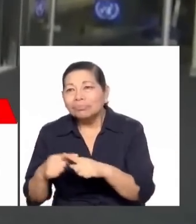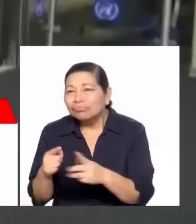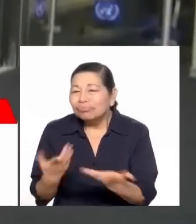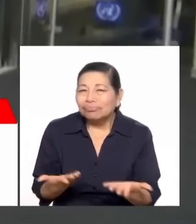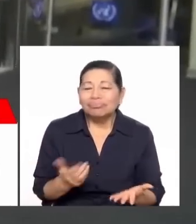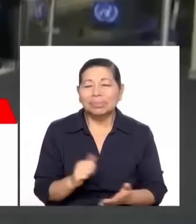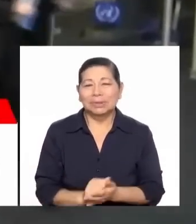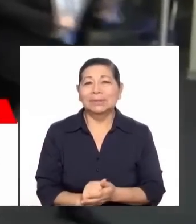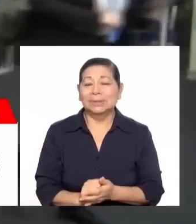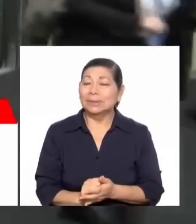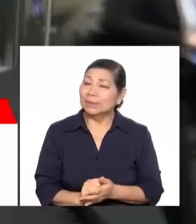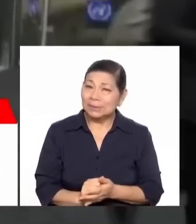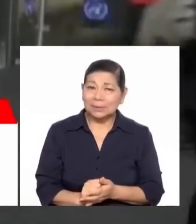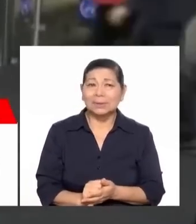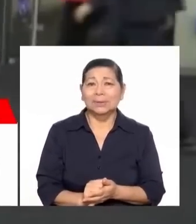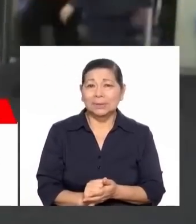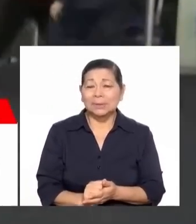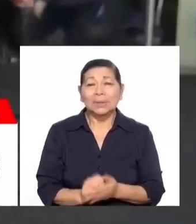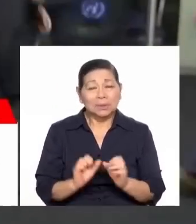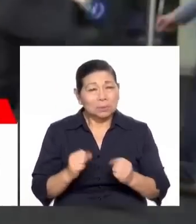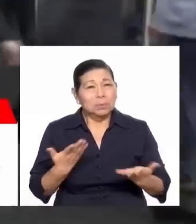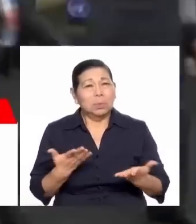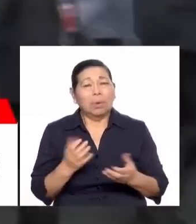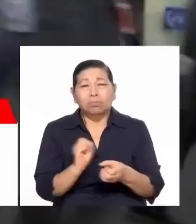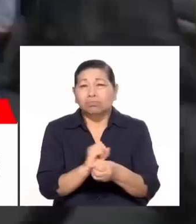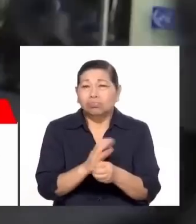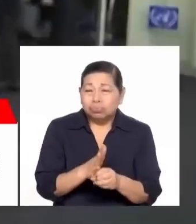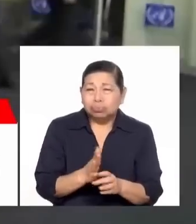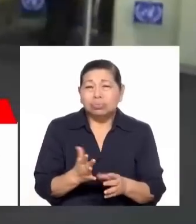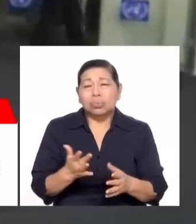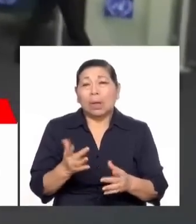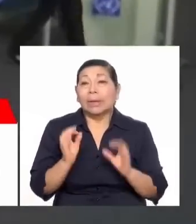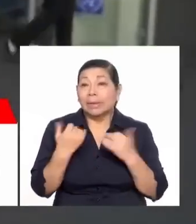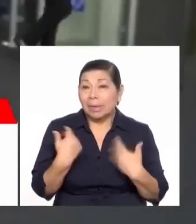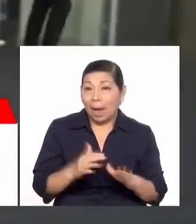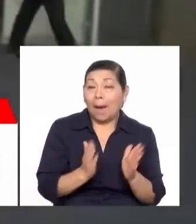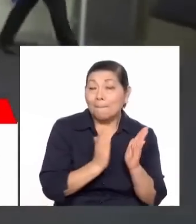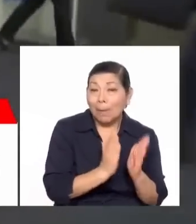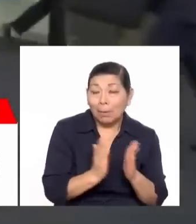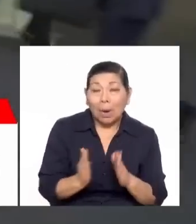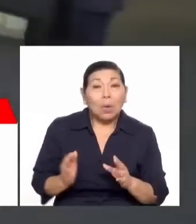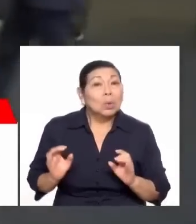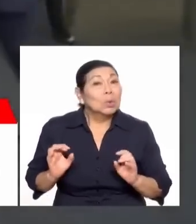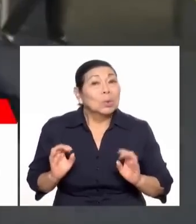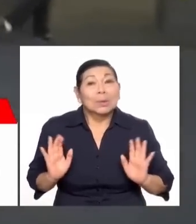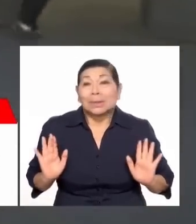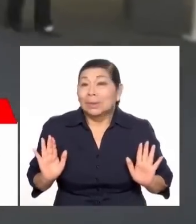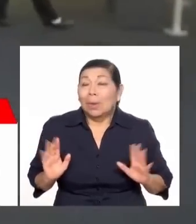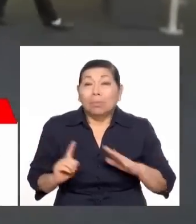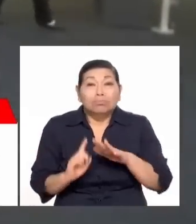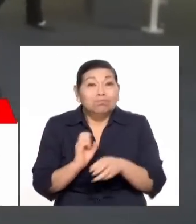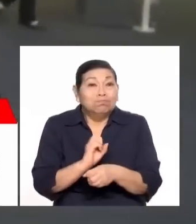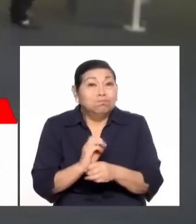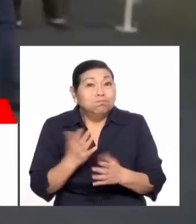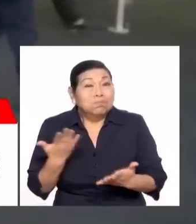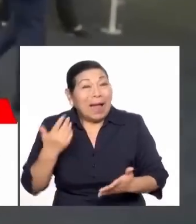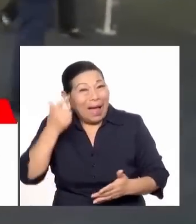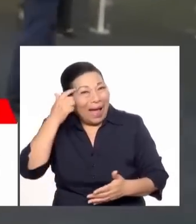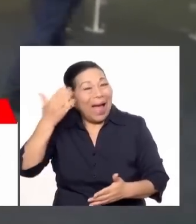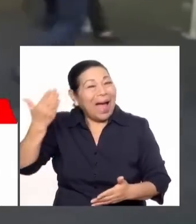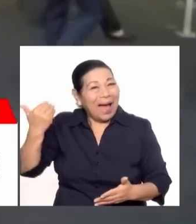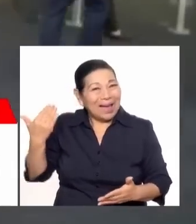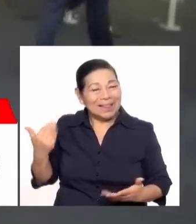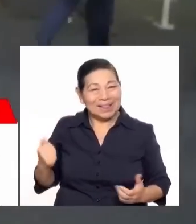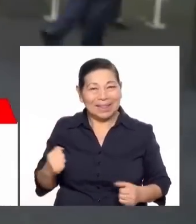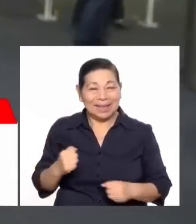es una posible pandemia o estar preparados ante una pandemia como lo que